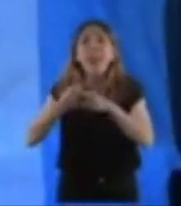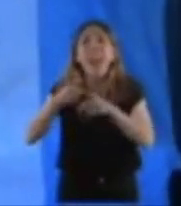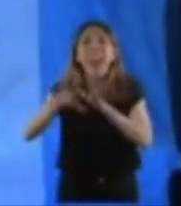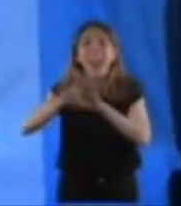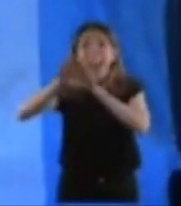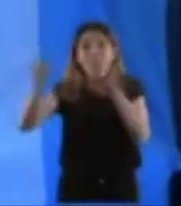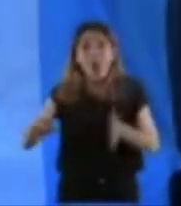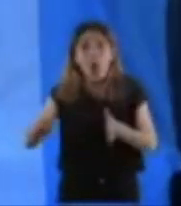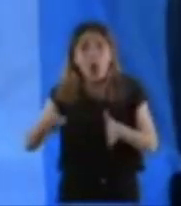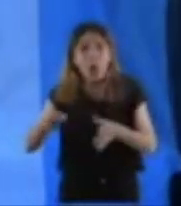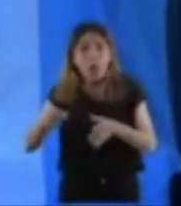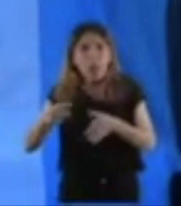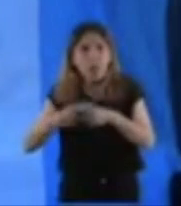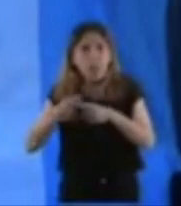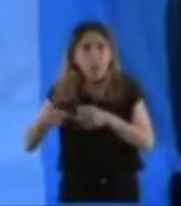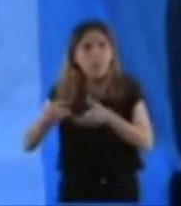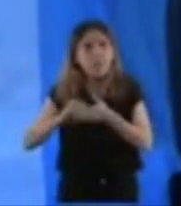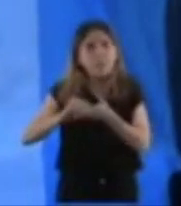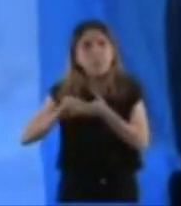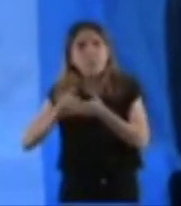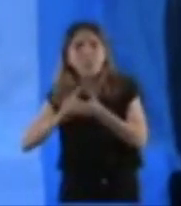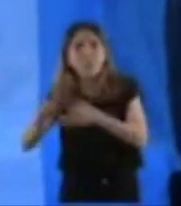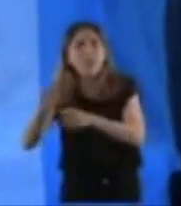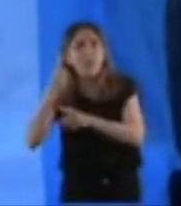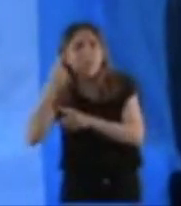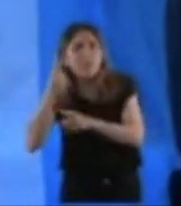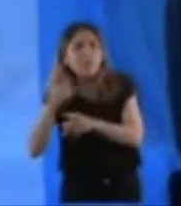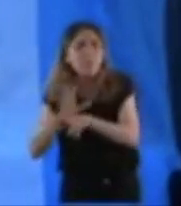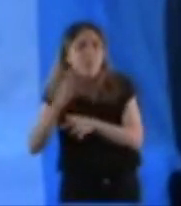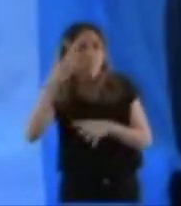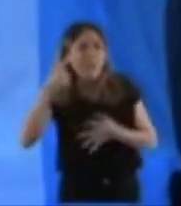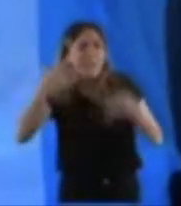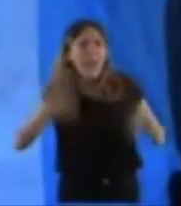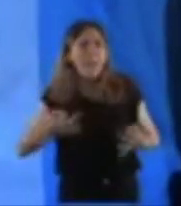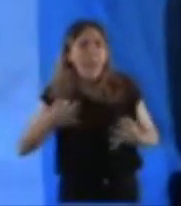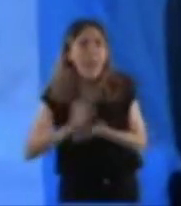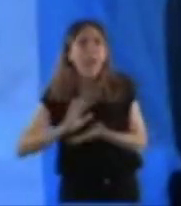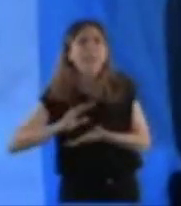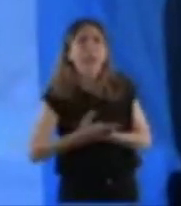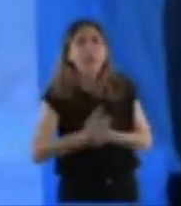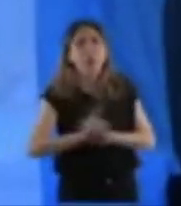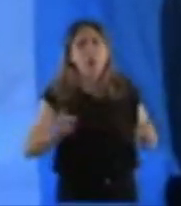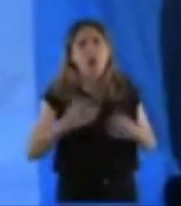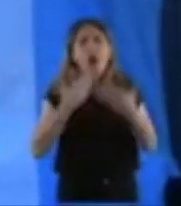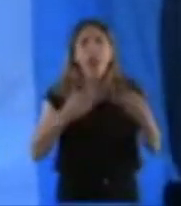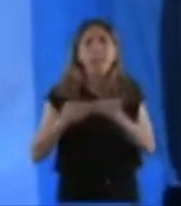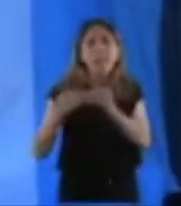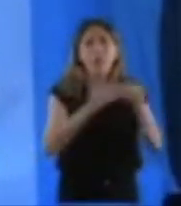coherencia y que no sean traidores. Gracias, queridos compañeros.